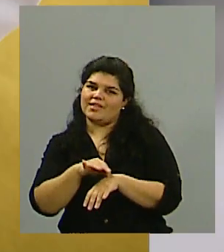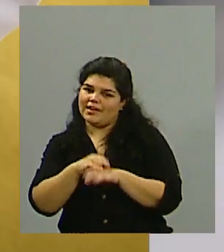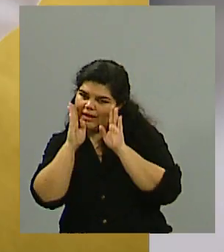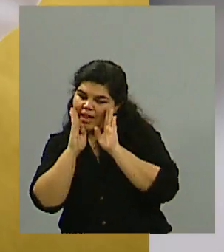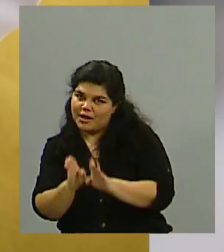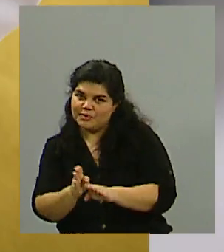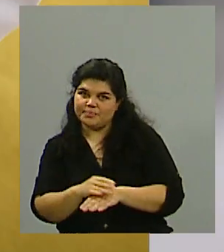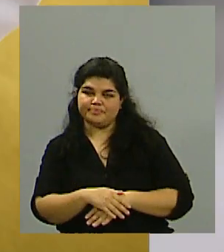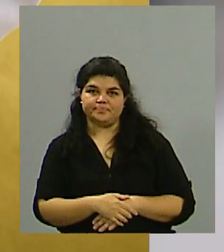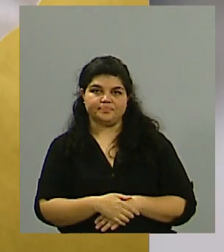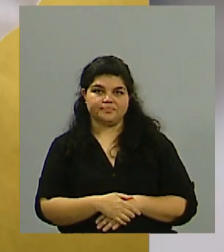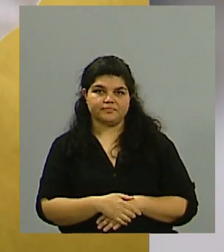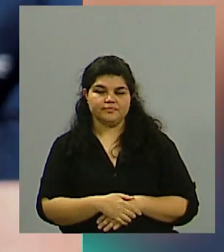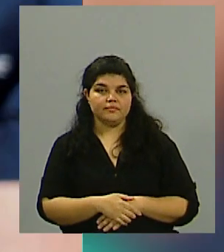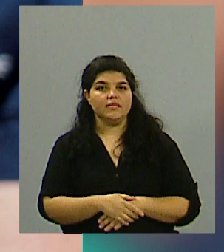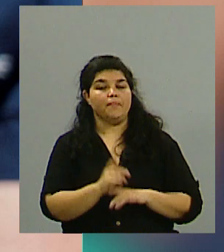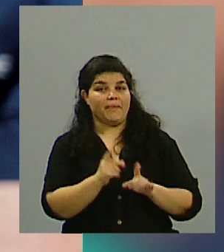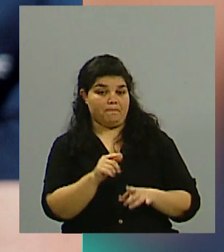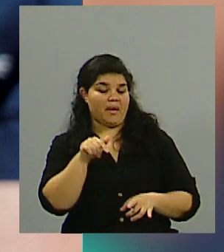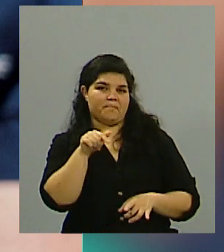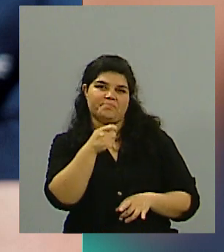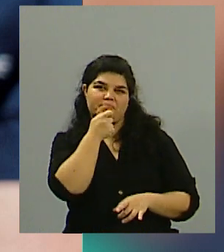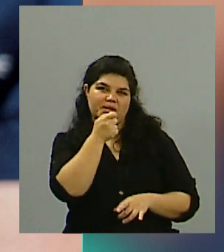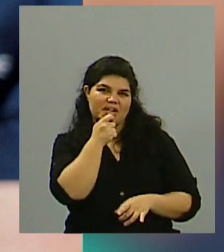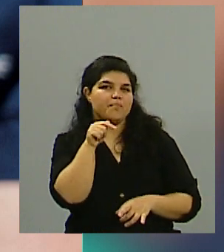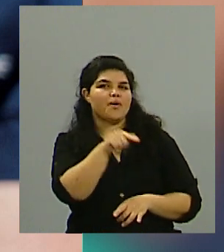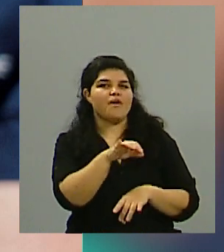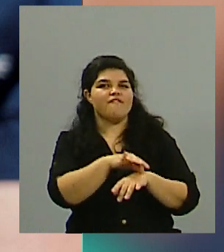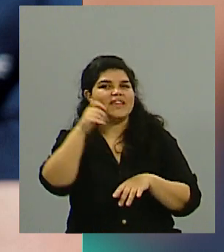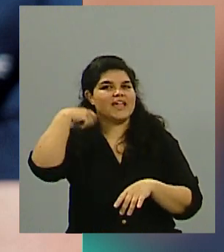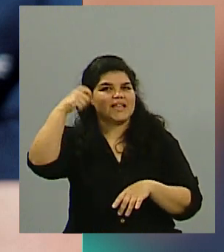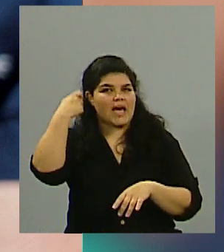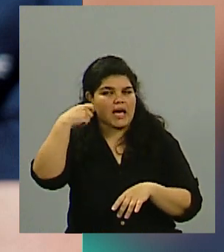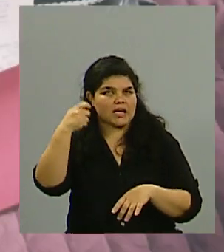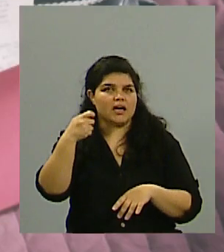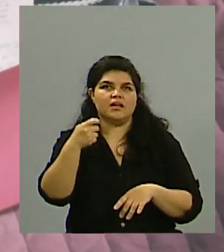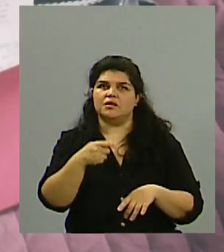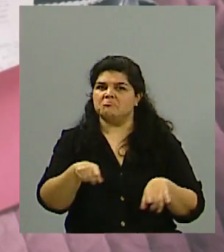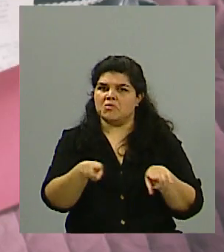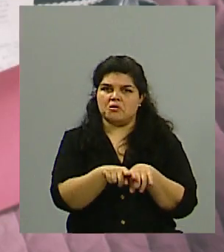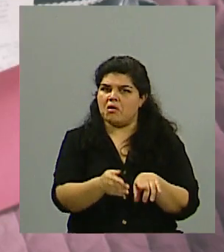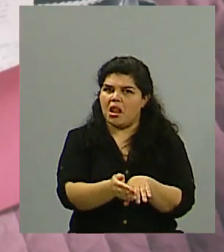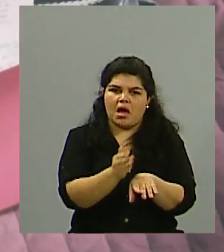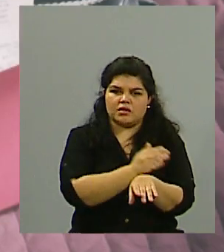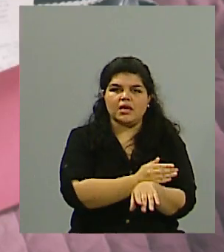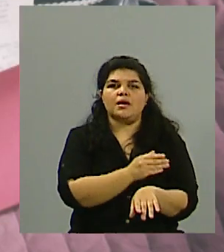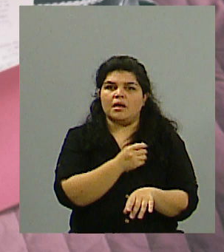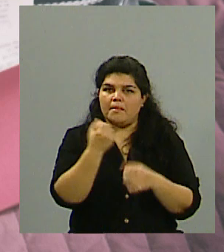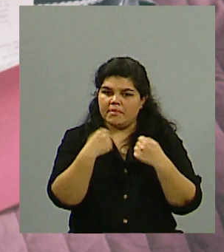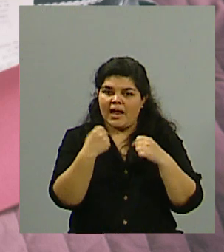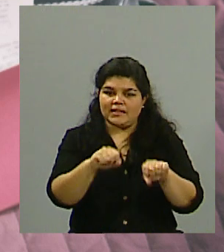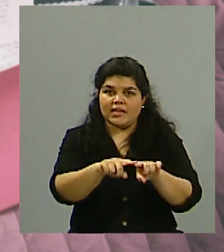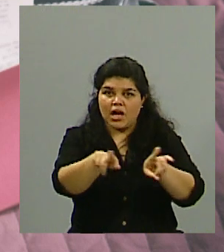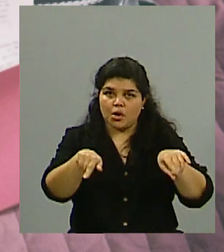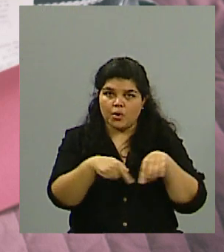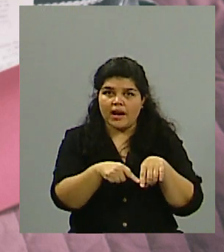caso vos como veterinaria, y lo que decíamos recién, pero después se continúan en casa con los propietarios. ¿Cómo